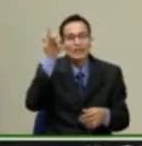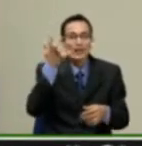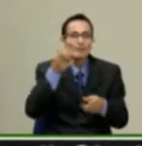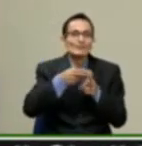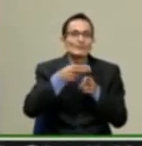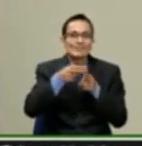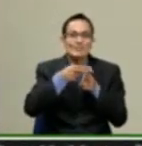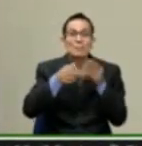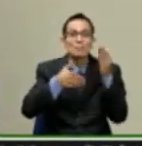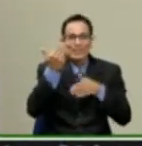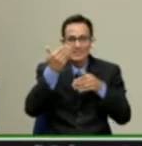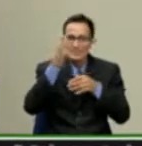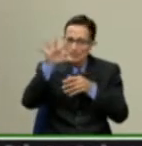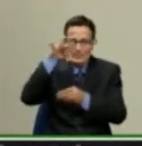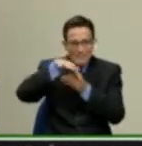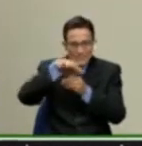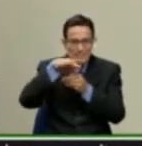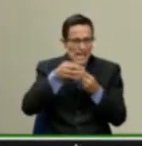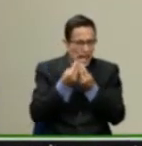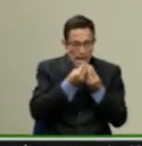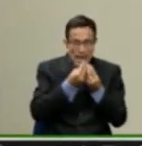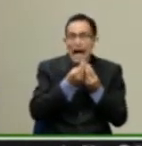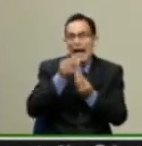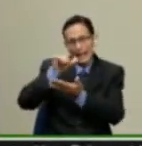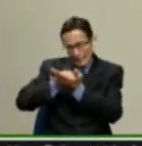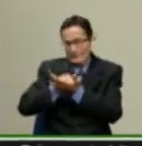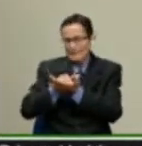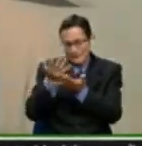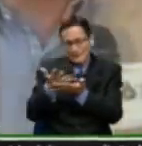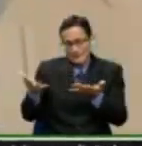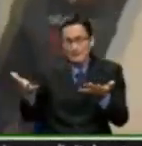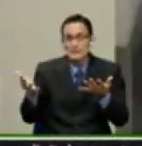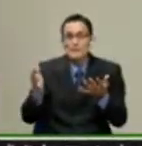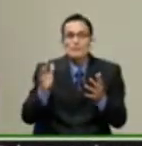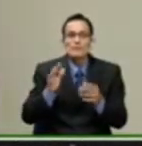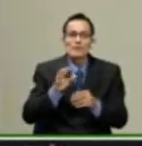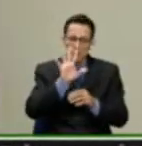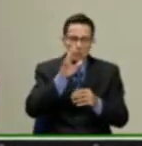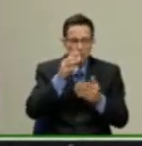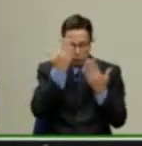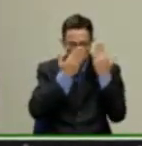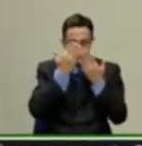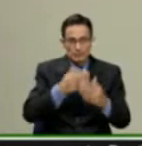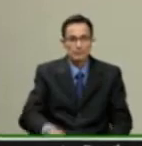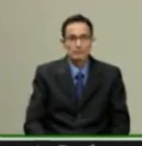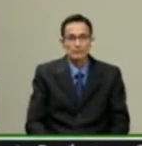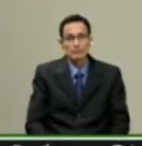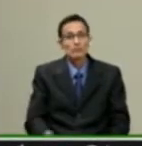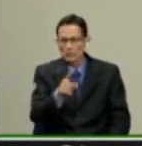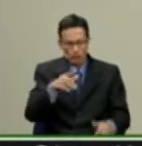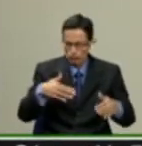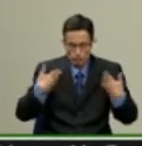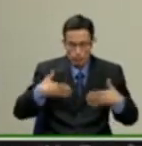debate electoral y generalmente estas cosas se presentan. Es lo que le decía que vamos a verificar. Podemos decirles que gocen de la celebración